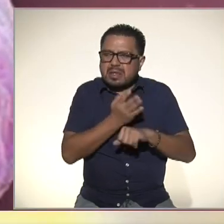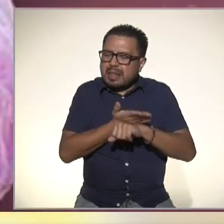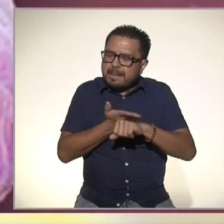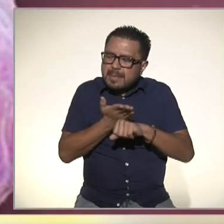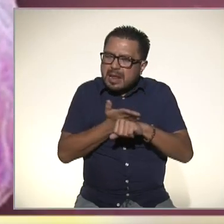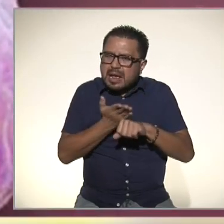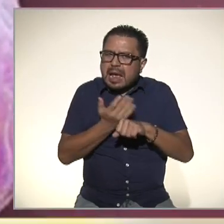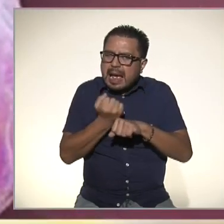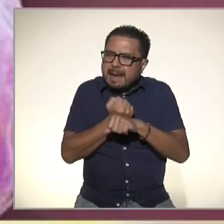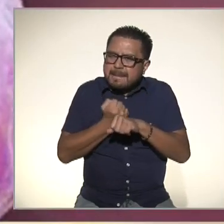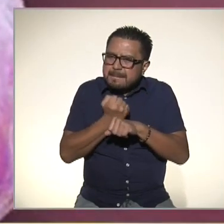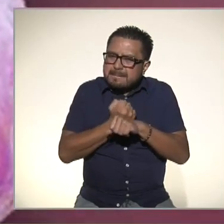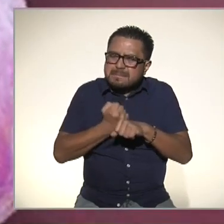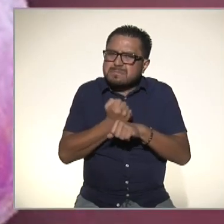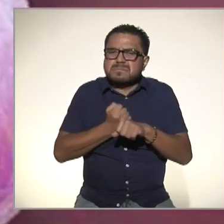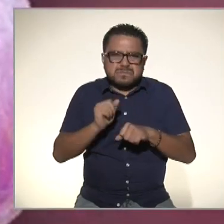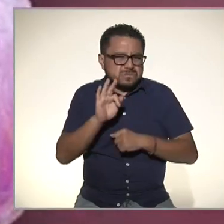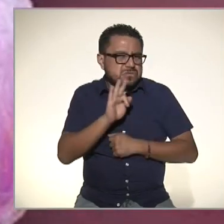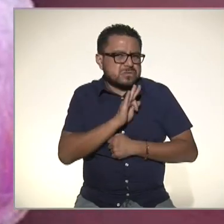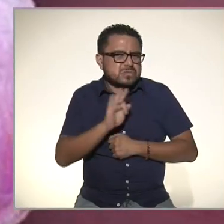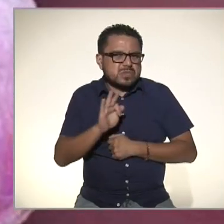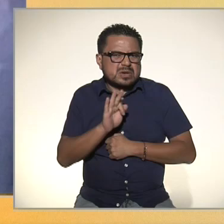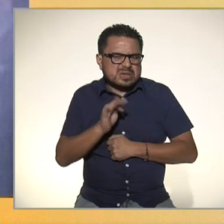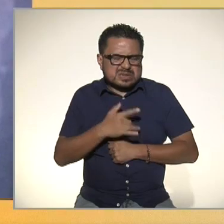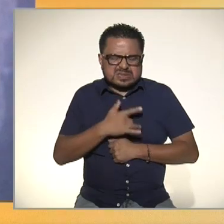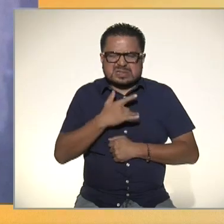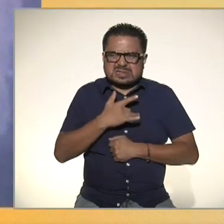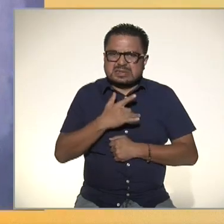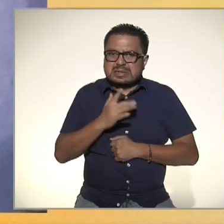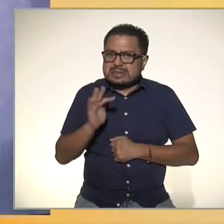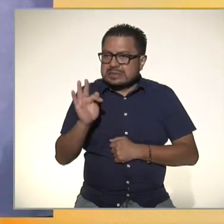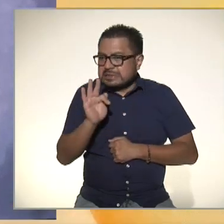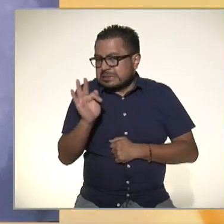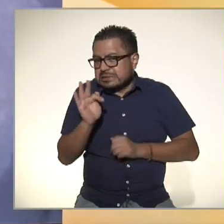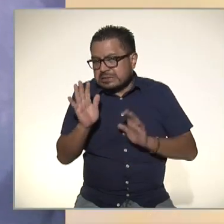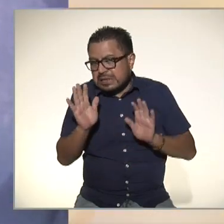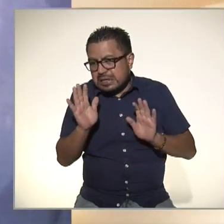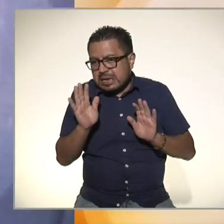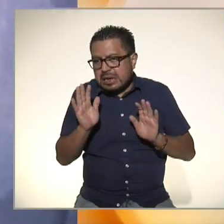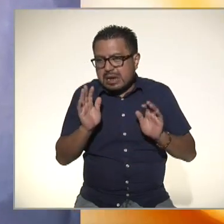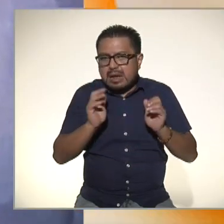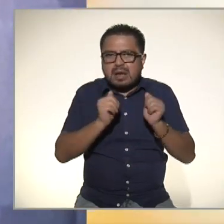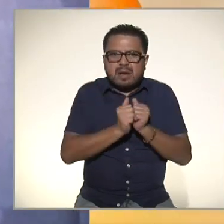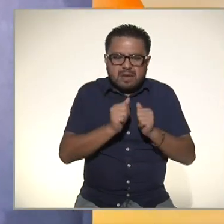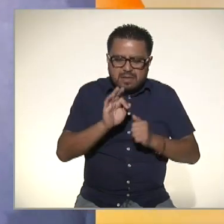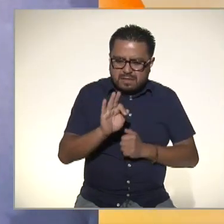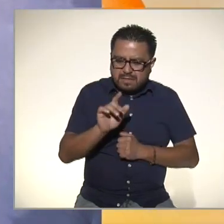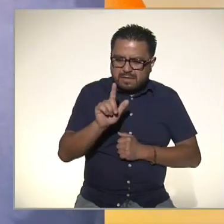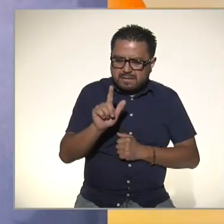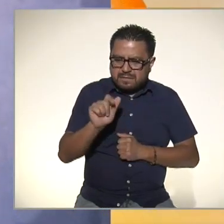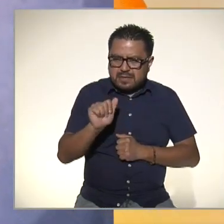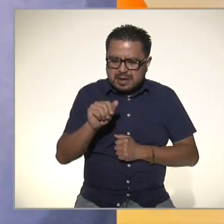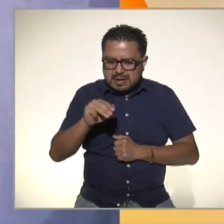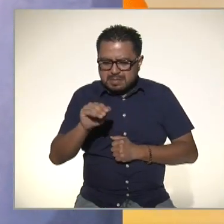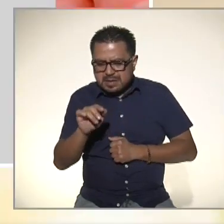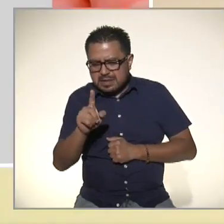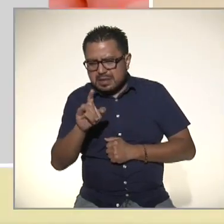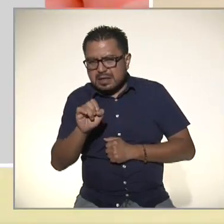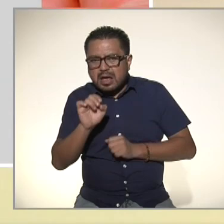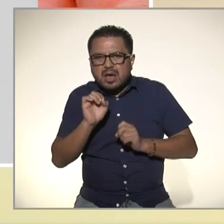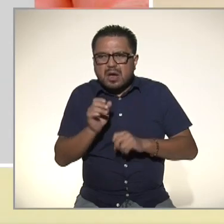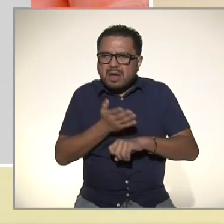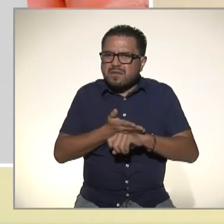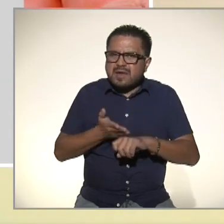o puede ser amarillento y nos puede hacer sospechar a lo mejor entre clamidia o si es